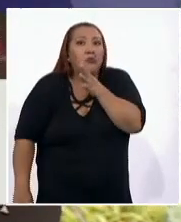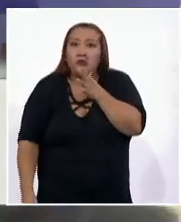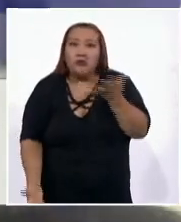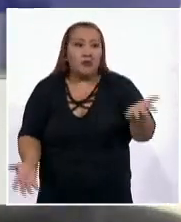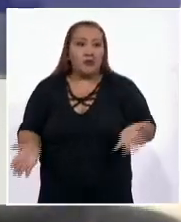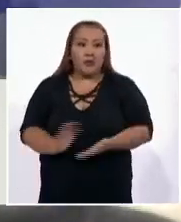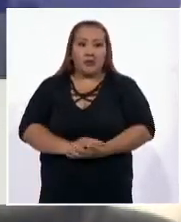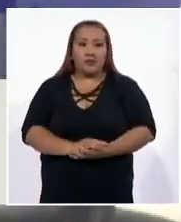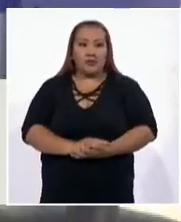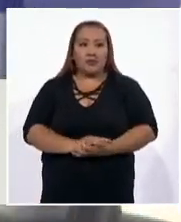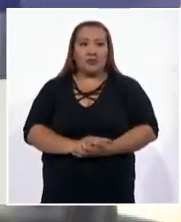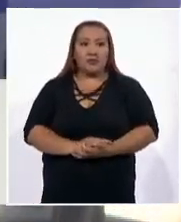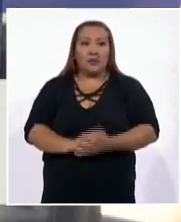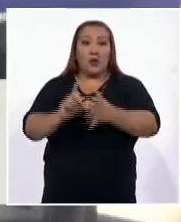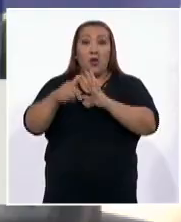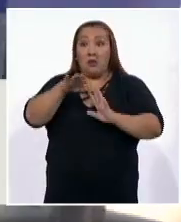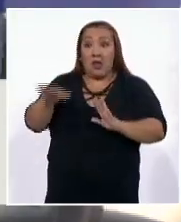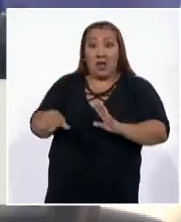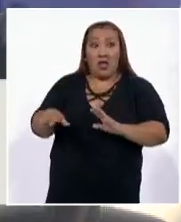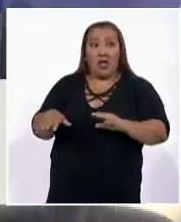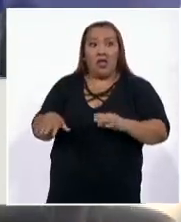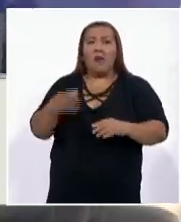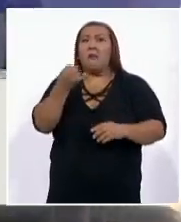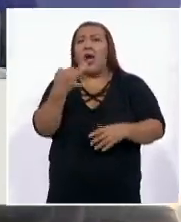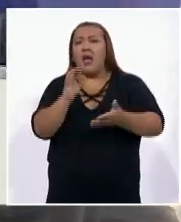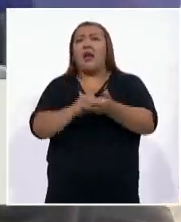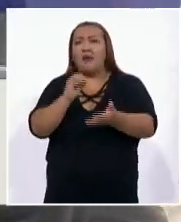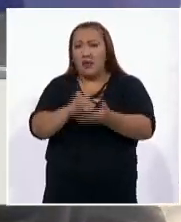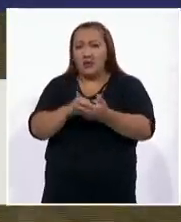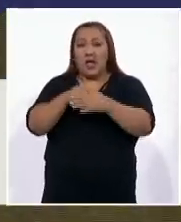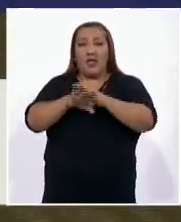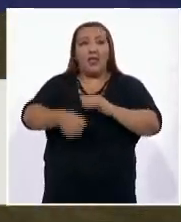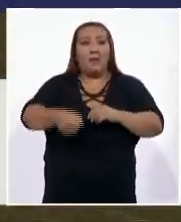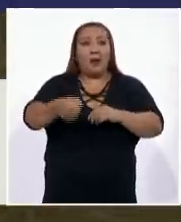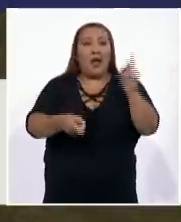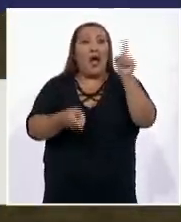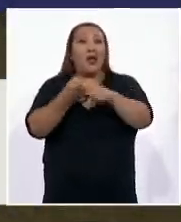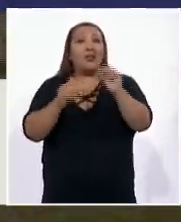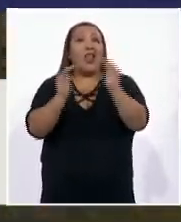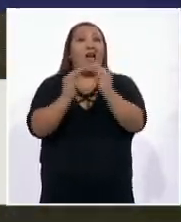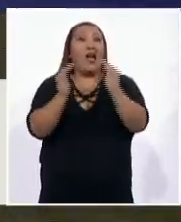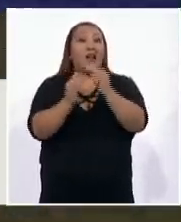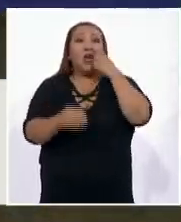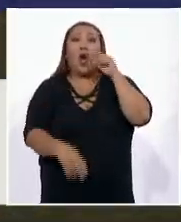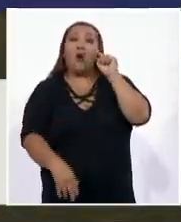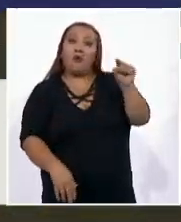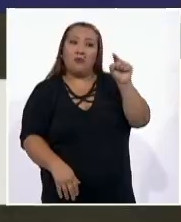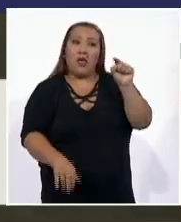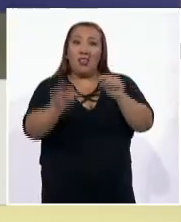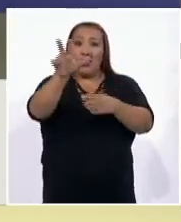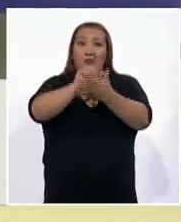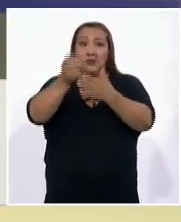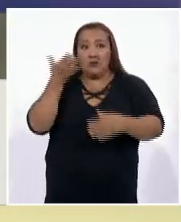sabía. Según la menor, los hechos ocurrieron en varias ocasiones en el mercado y hasta en la casa del sindicado en los últimos